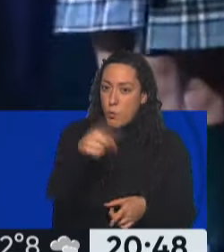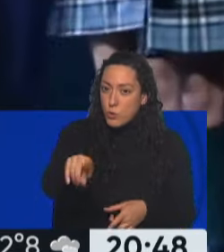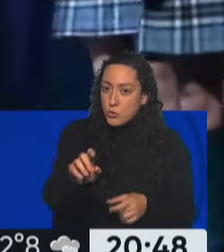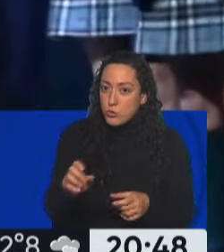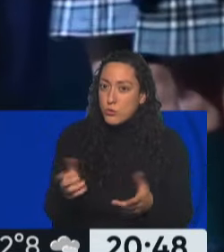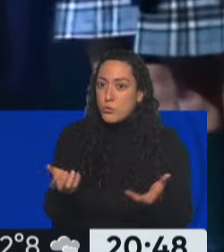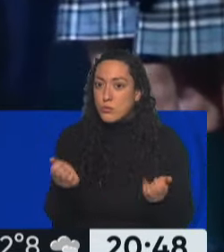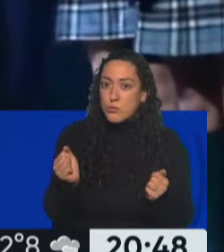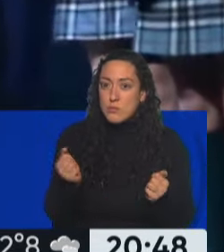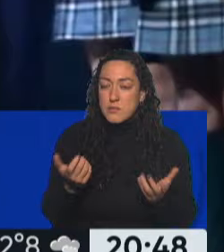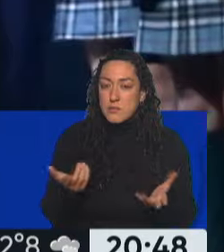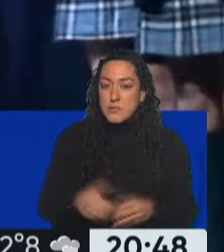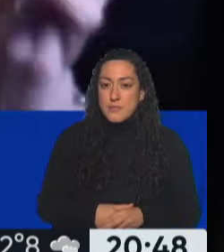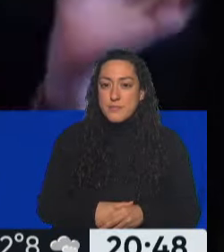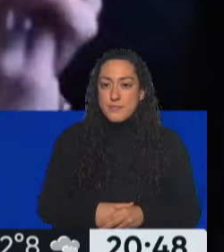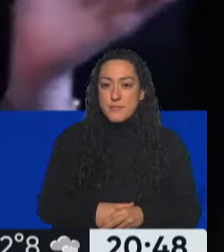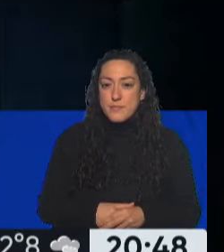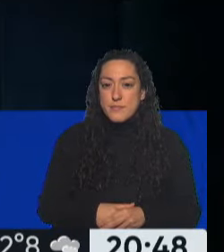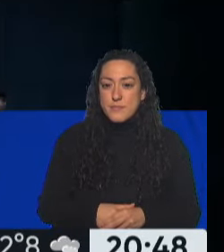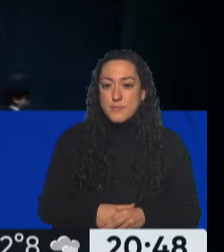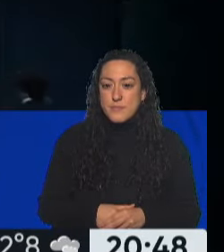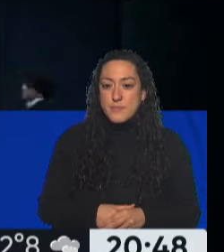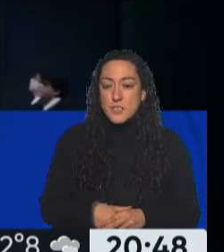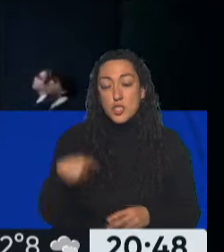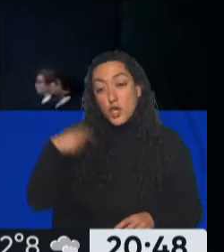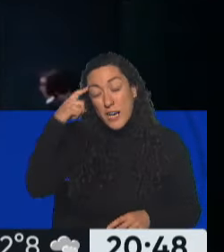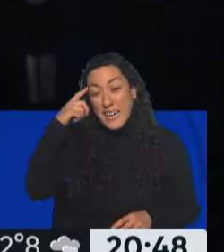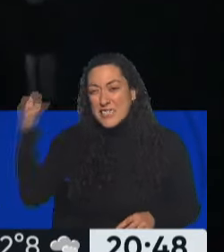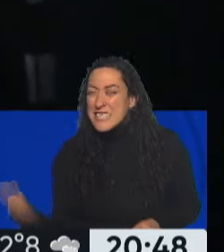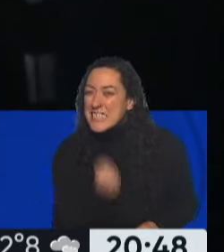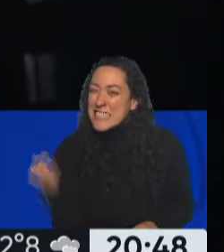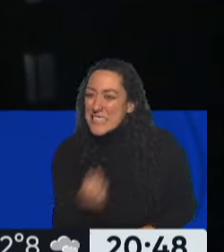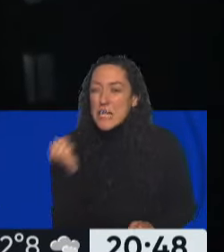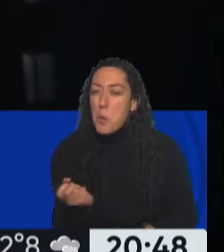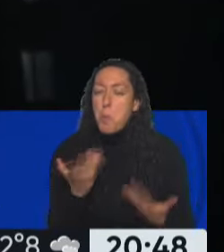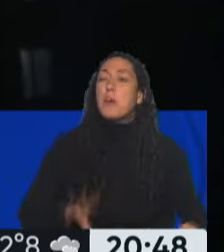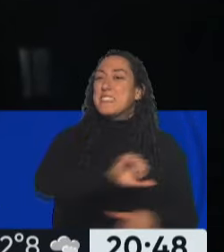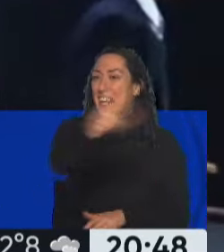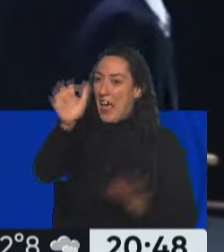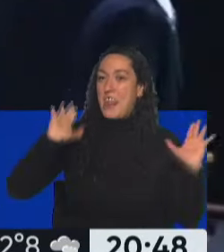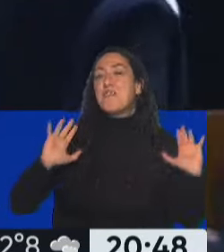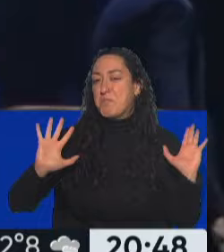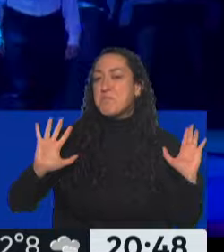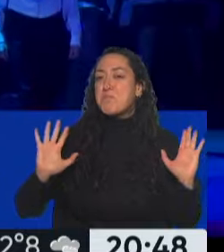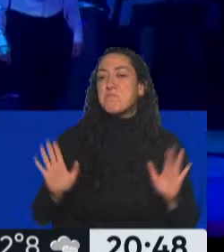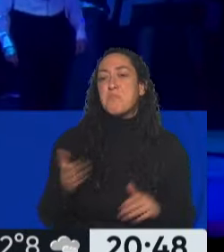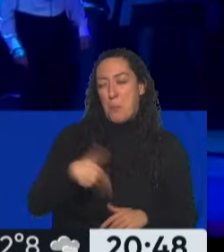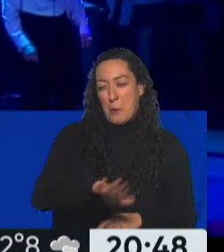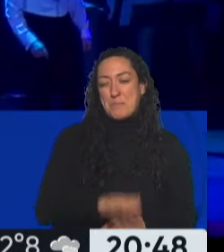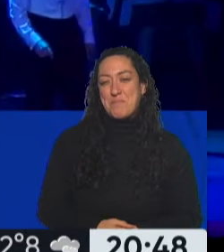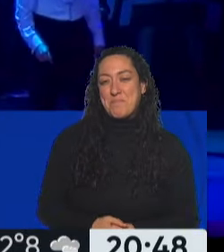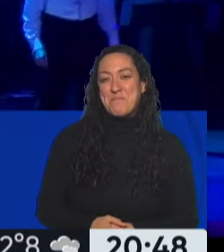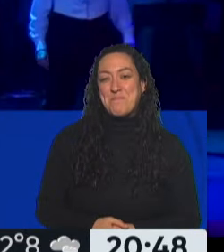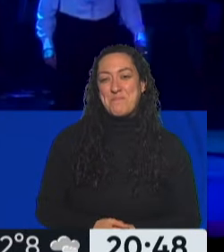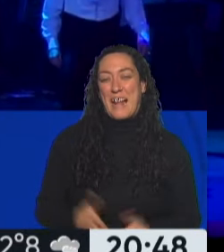Mira, yo creo que lo deseo tanto que puede llegar a suceder, así que así será. Una alegría